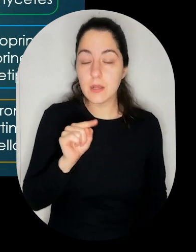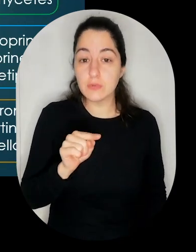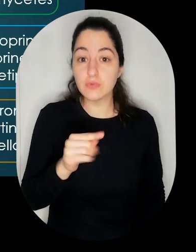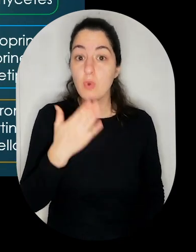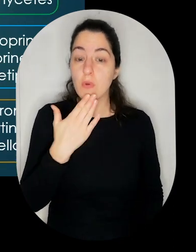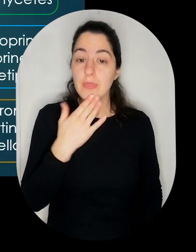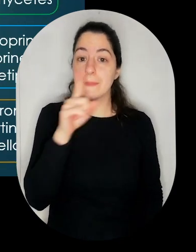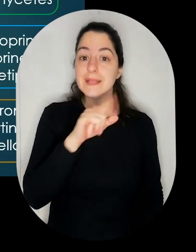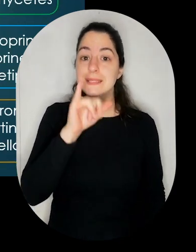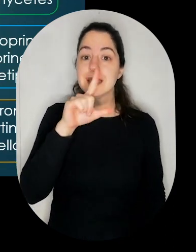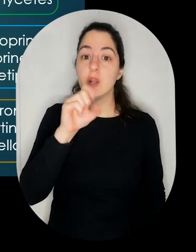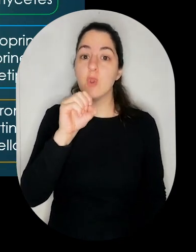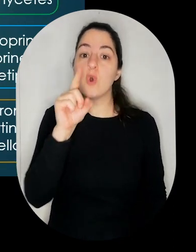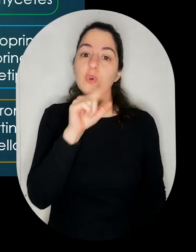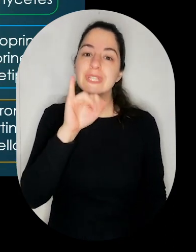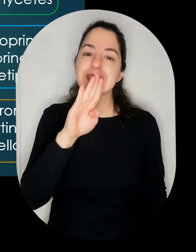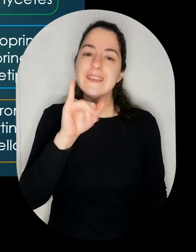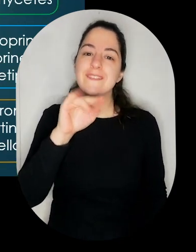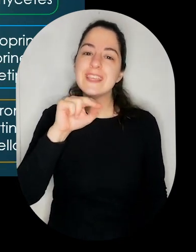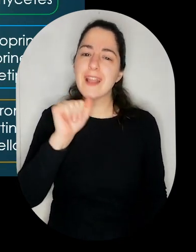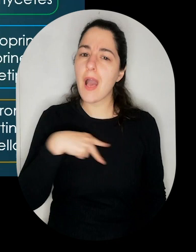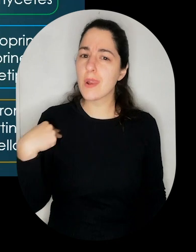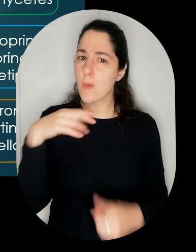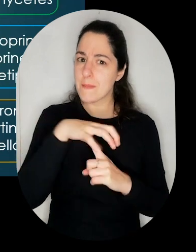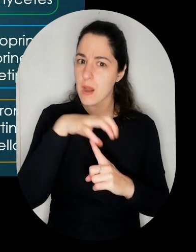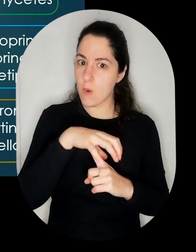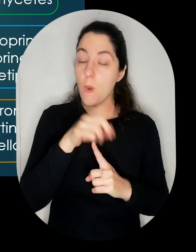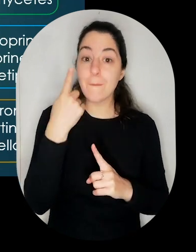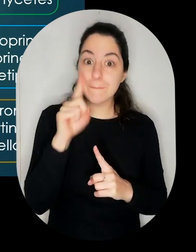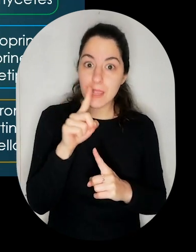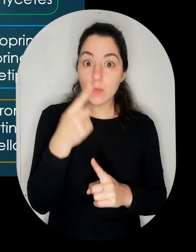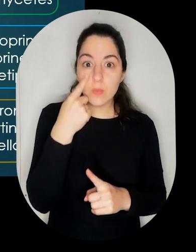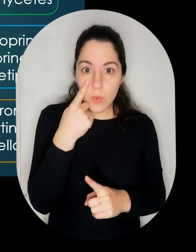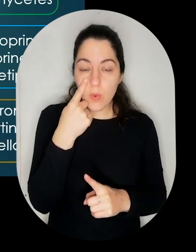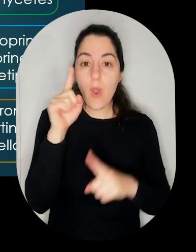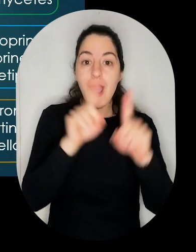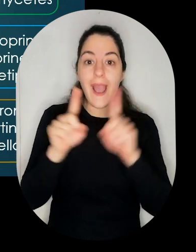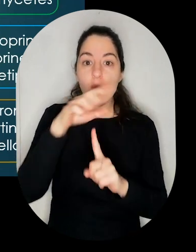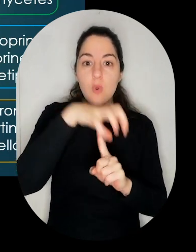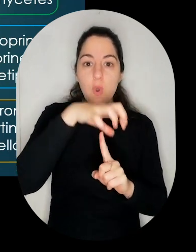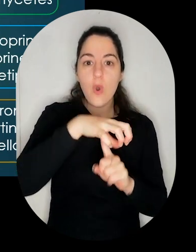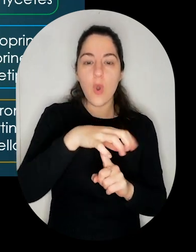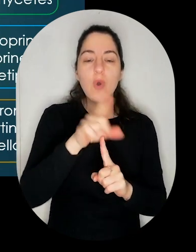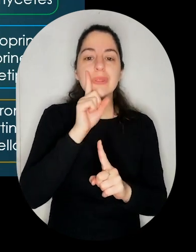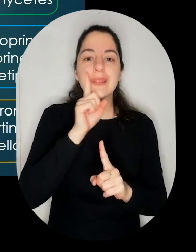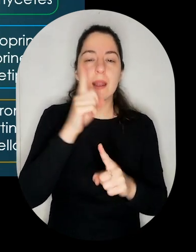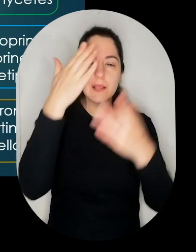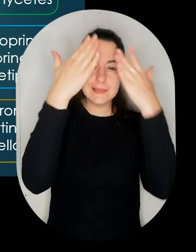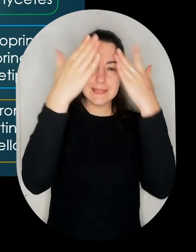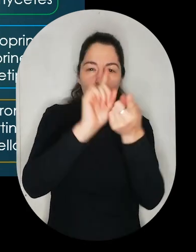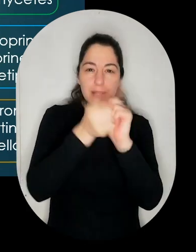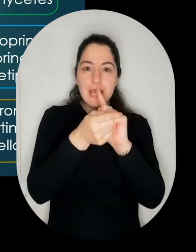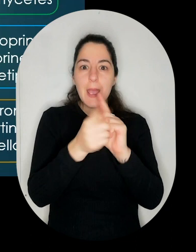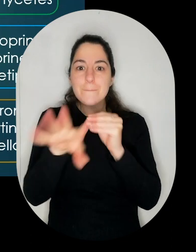también tiene psilocibina, pero existen hongos que comparten compuestos psicoactivos con sustancias neurotóxicas,